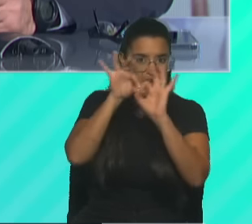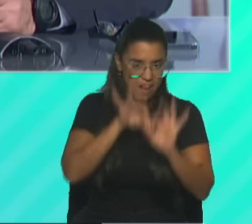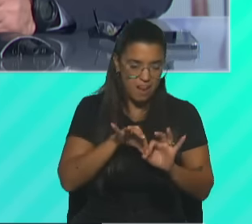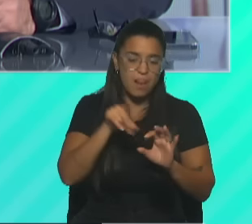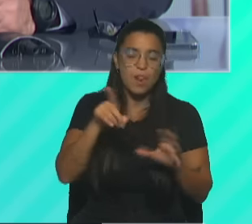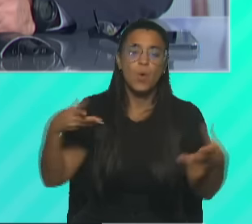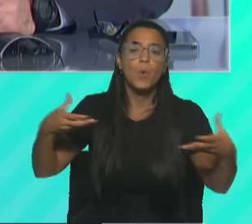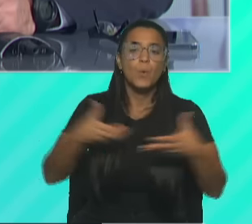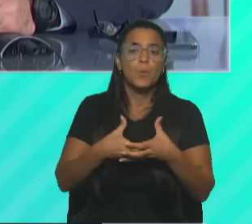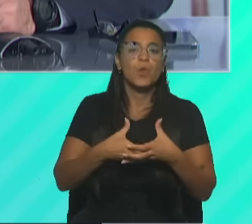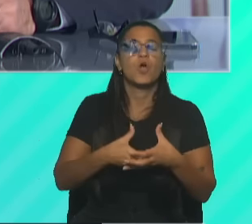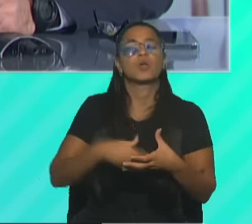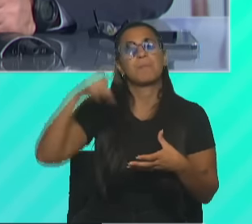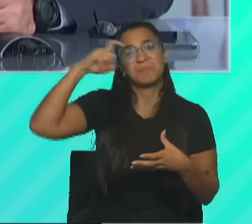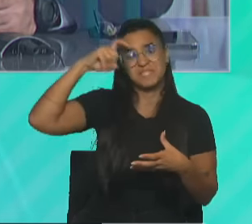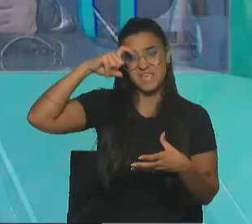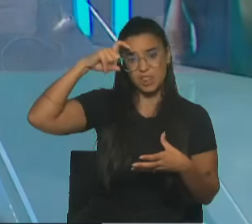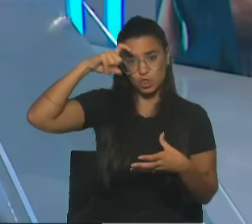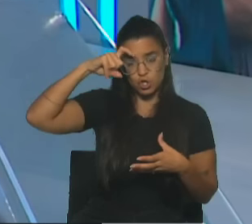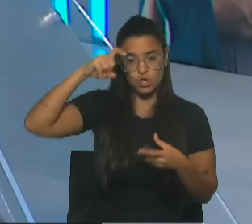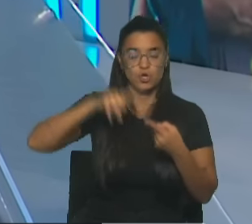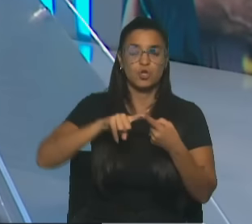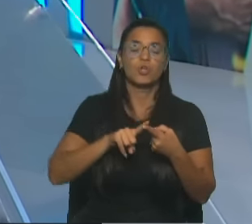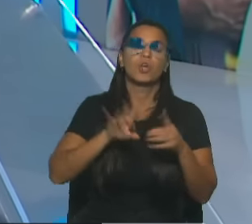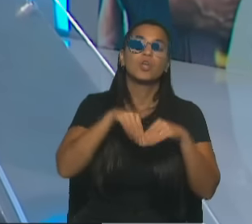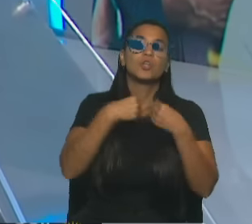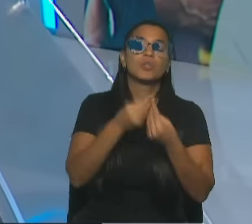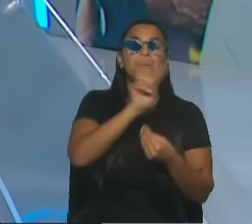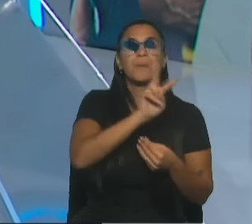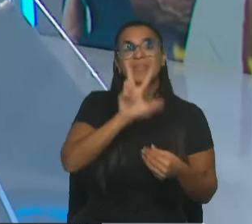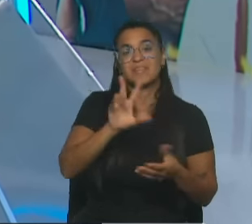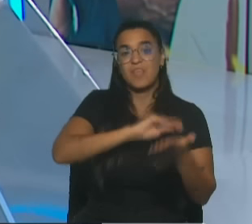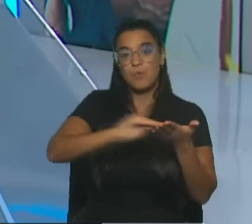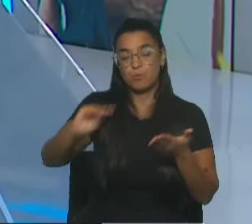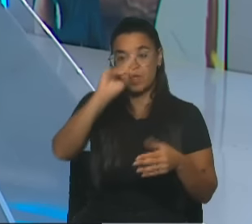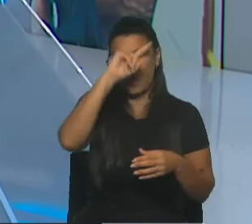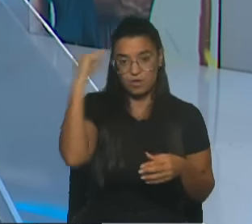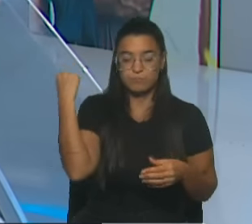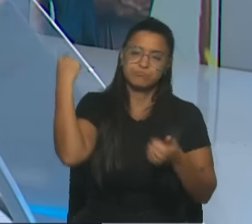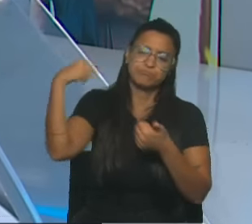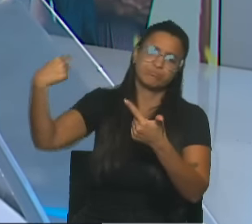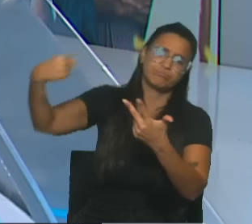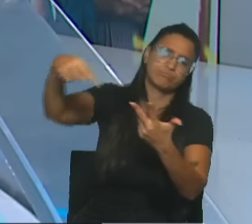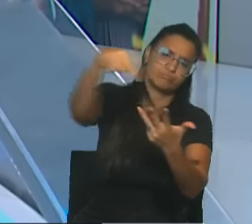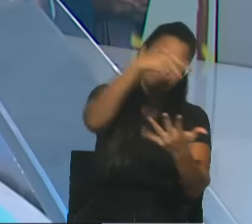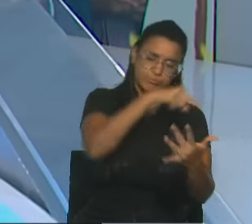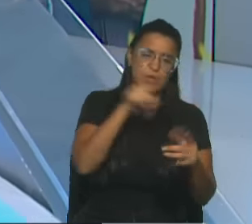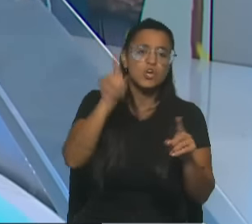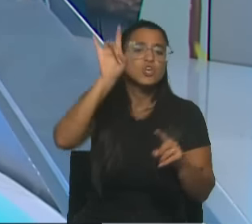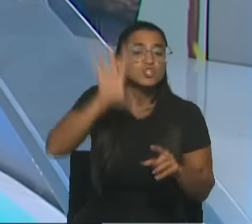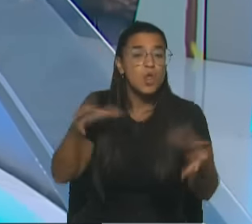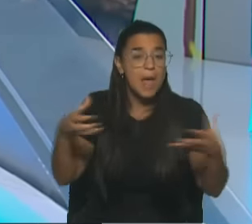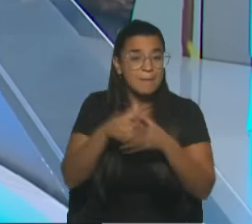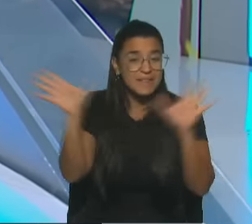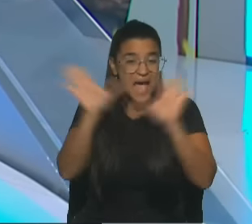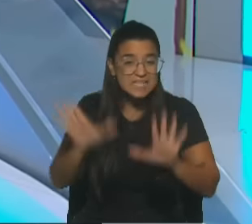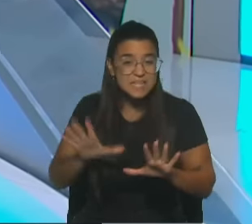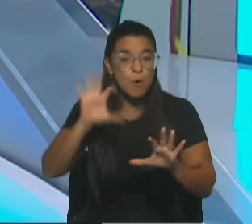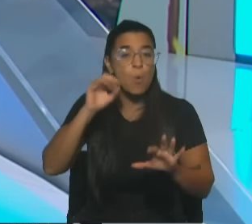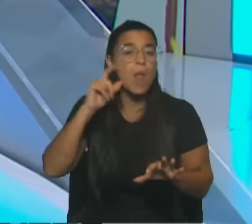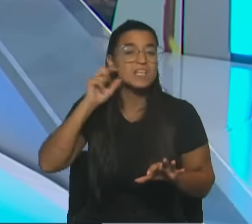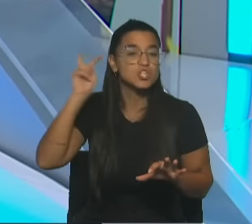el bloque de Miguel Ángel picheto son 23 diputados nacionales un vario pinto porque solo solo hacemos coalición Federal solo son